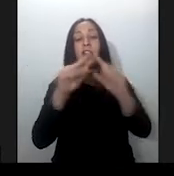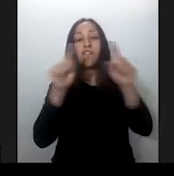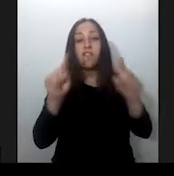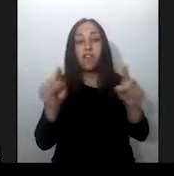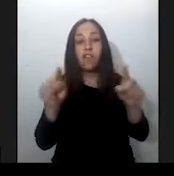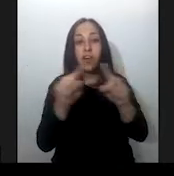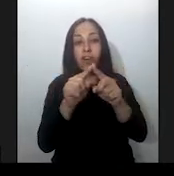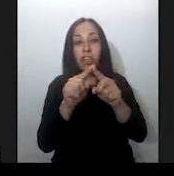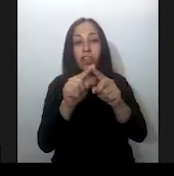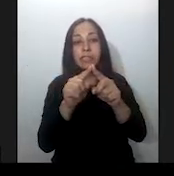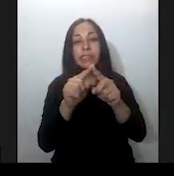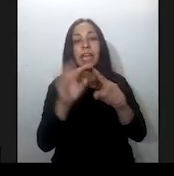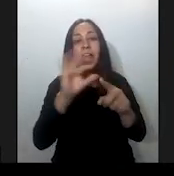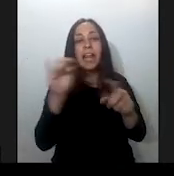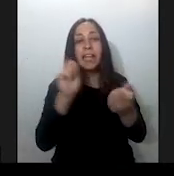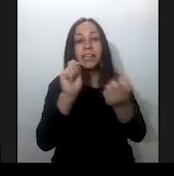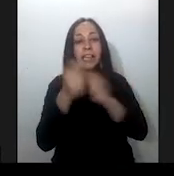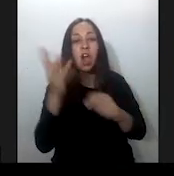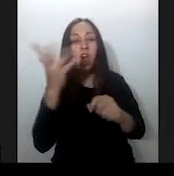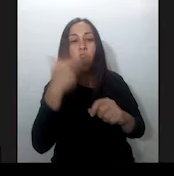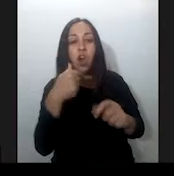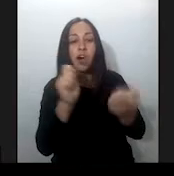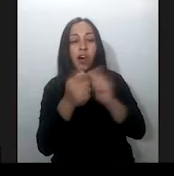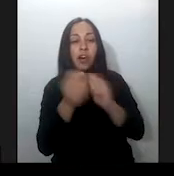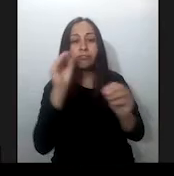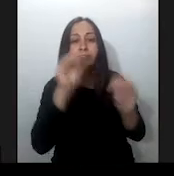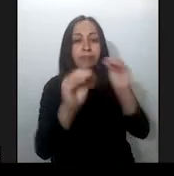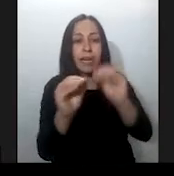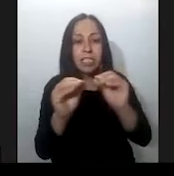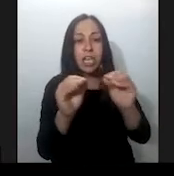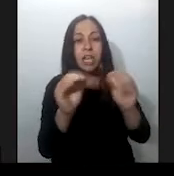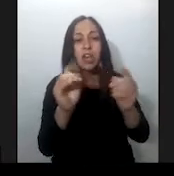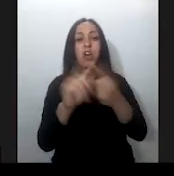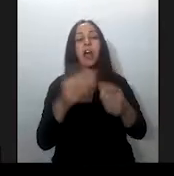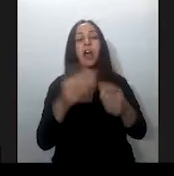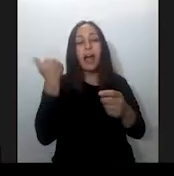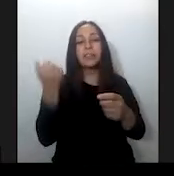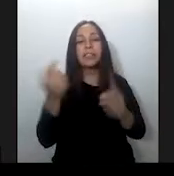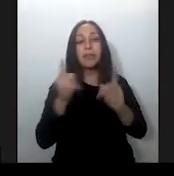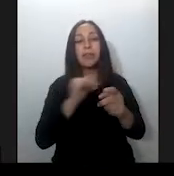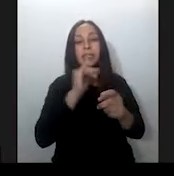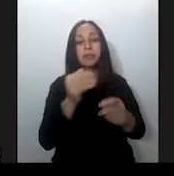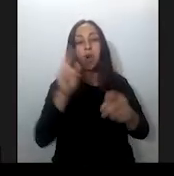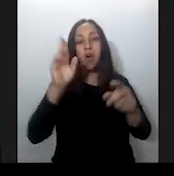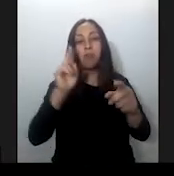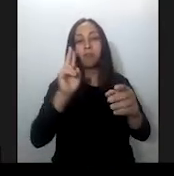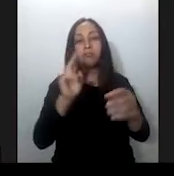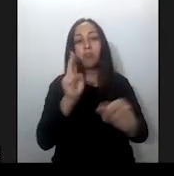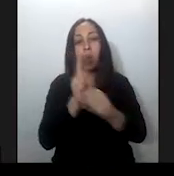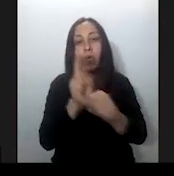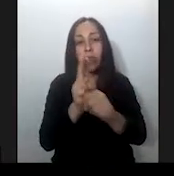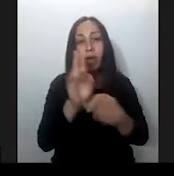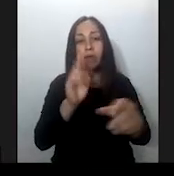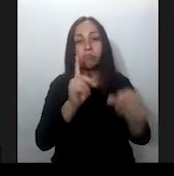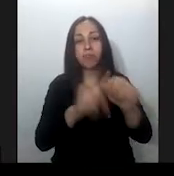Acá podríamos elegir otra letra, cambiar los colores, algún relleno y como hablábamos anteriormente, bloquear o no o